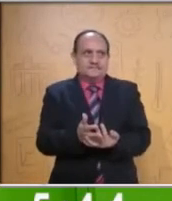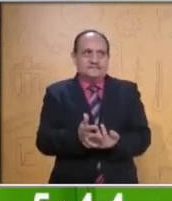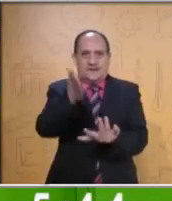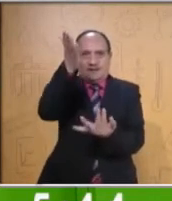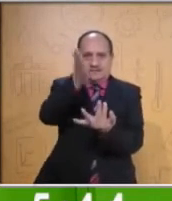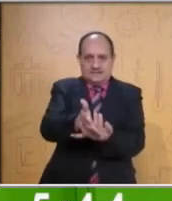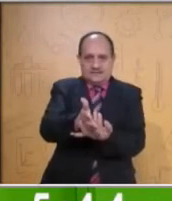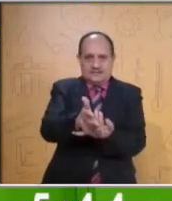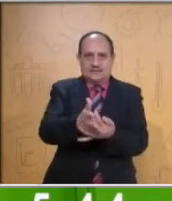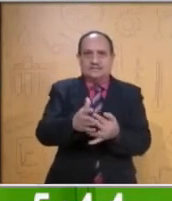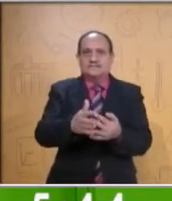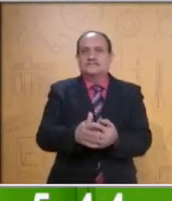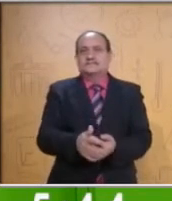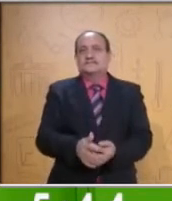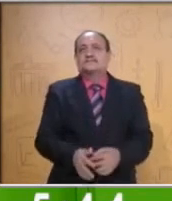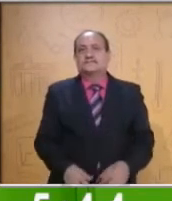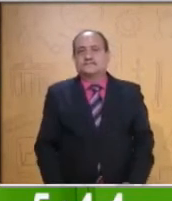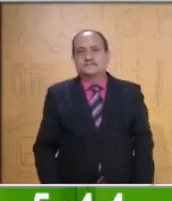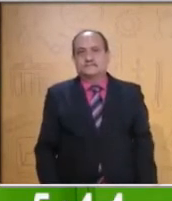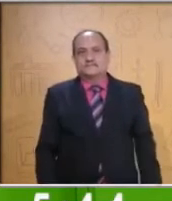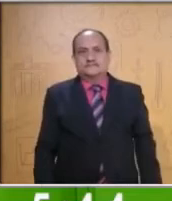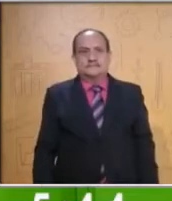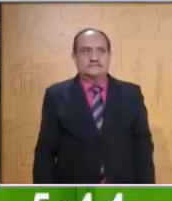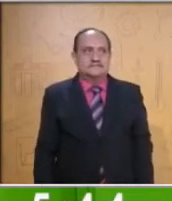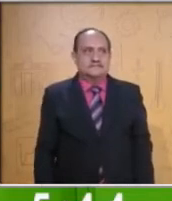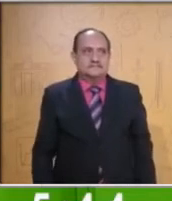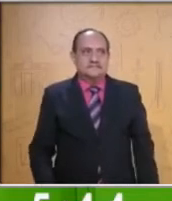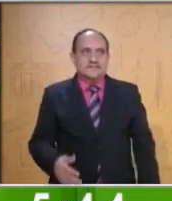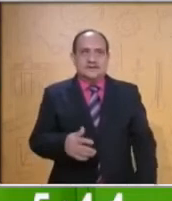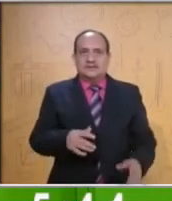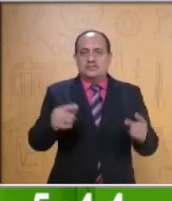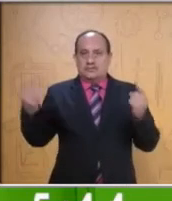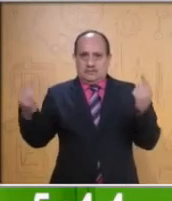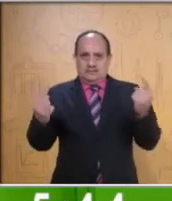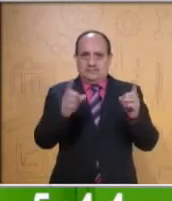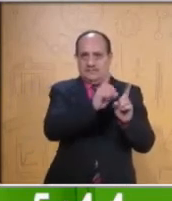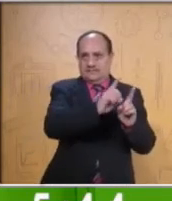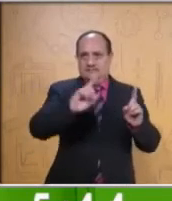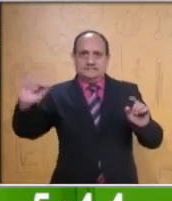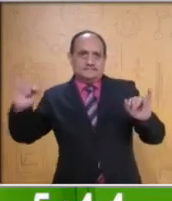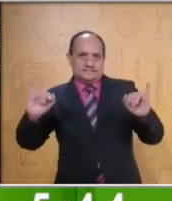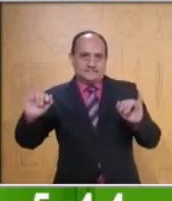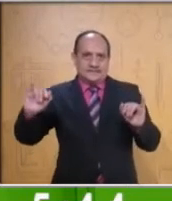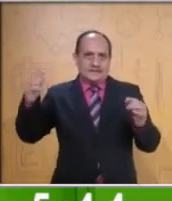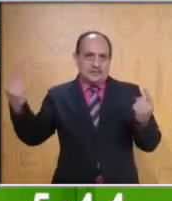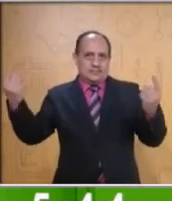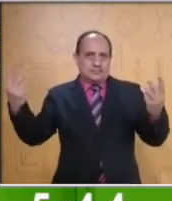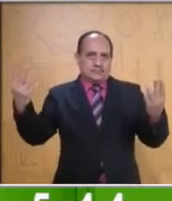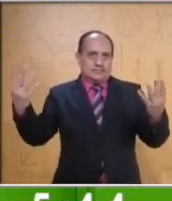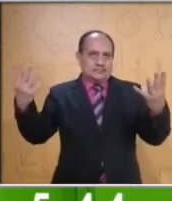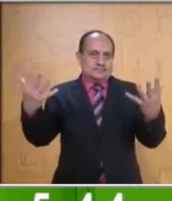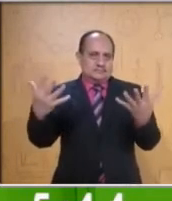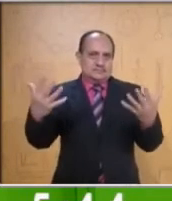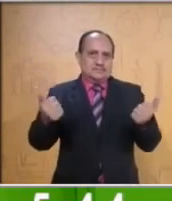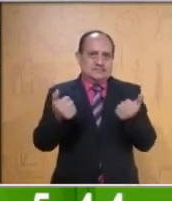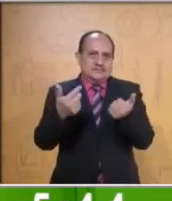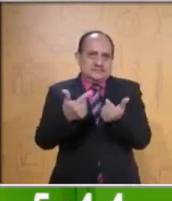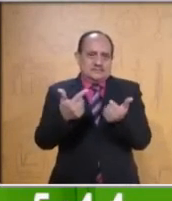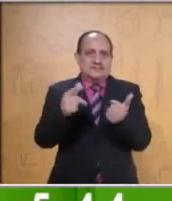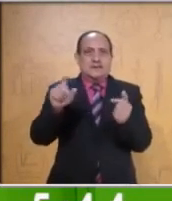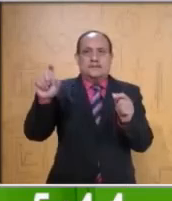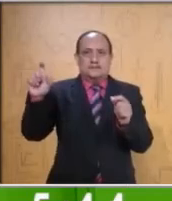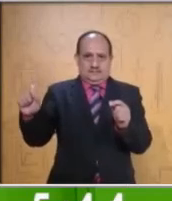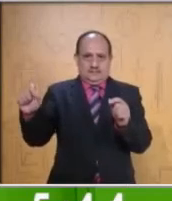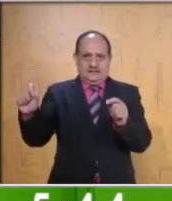la mediana en el lugar 21. Si yo cuento de derecha a izquierda los elementos, voy a obtener